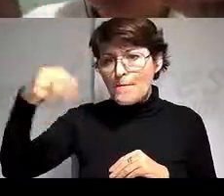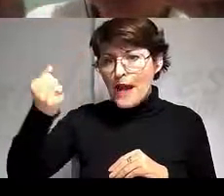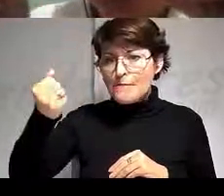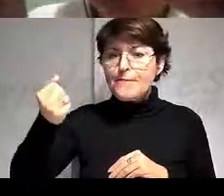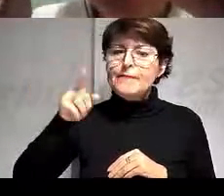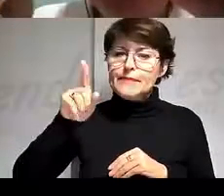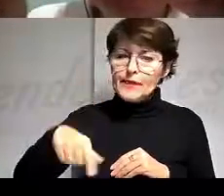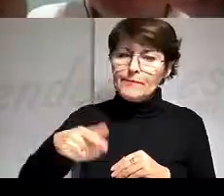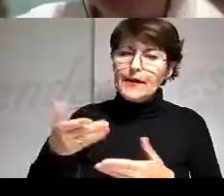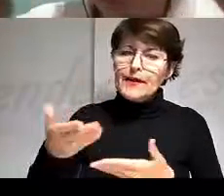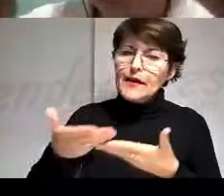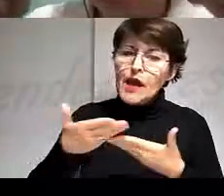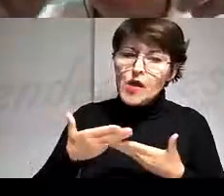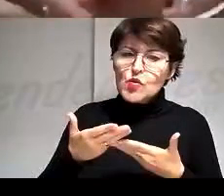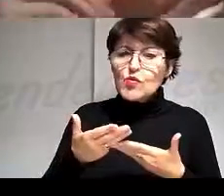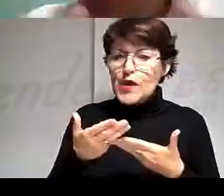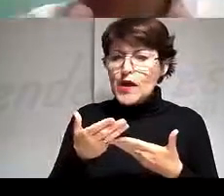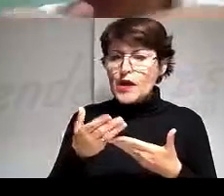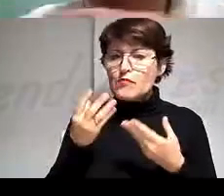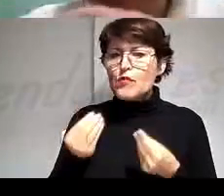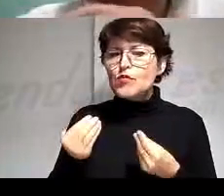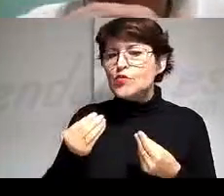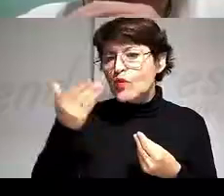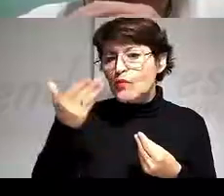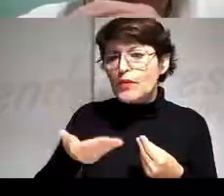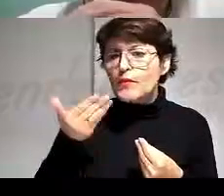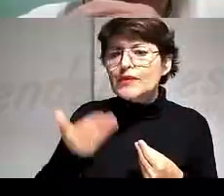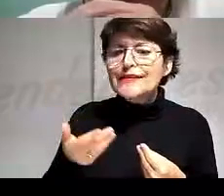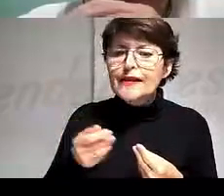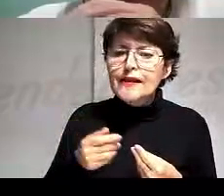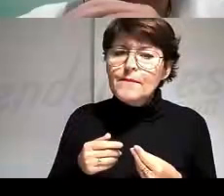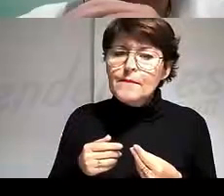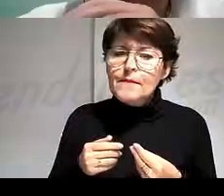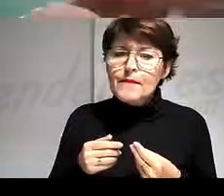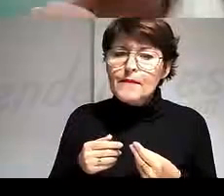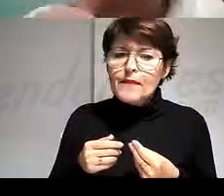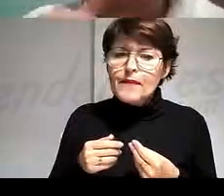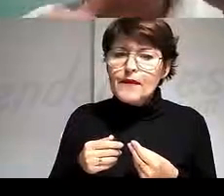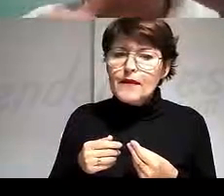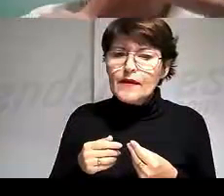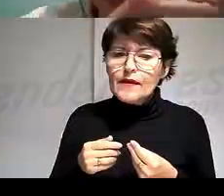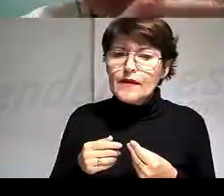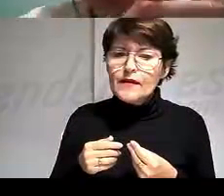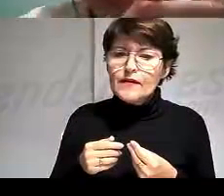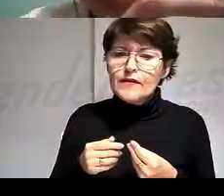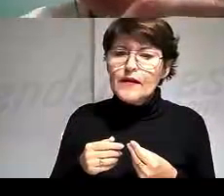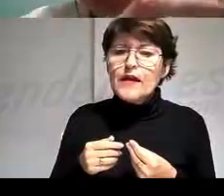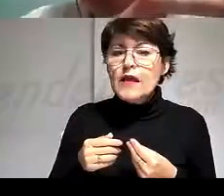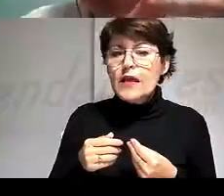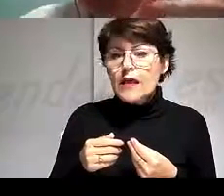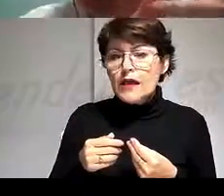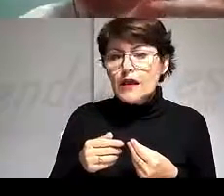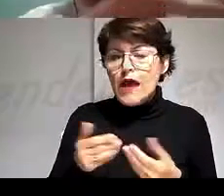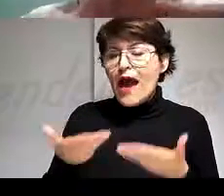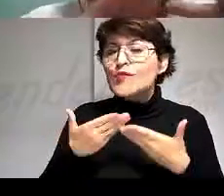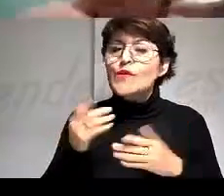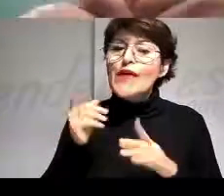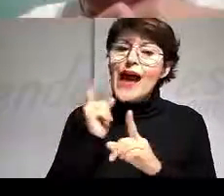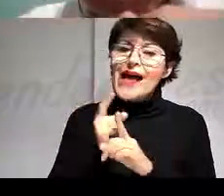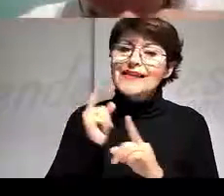tiene fundamentalmente dos funciones muy conocidas, que son un potente poder